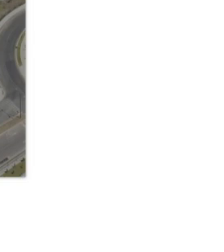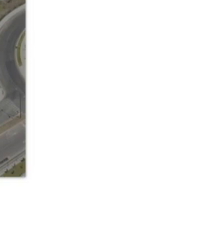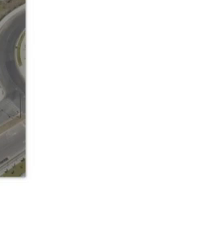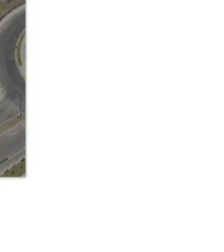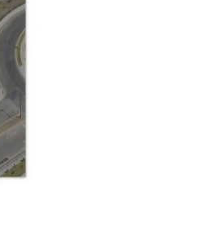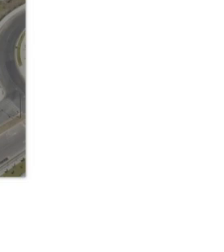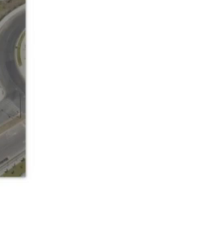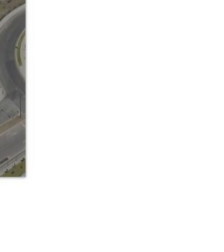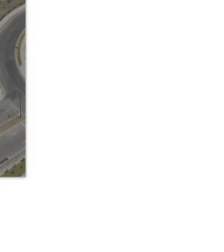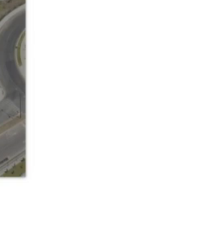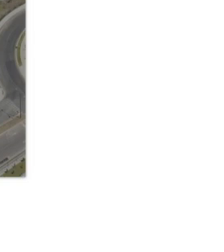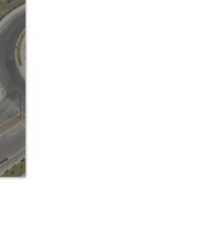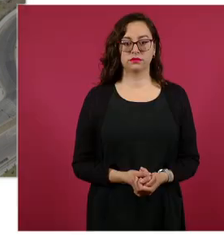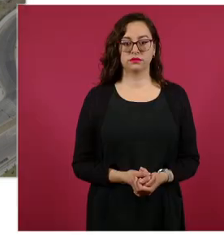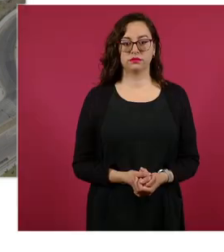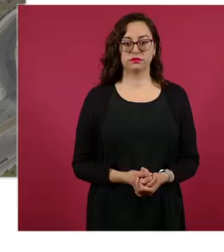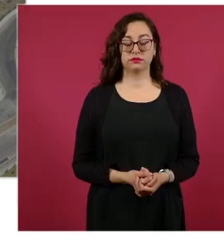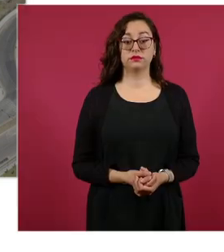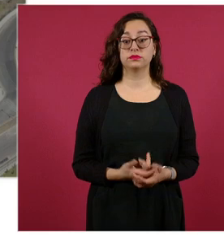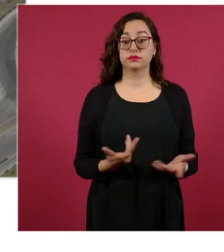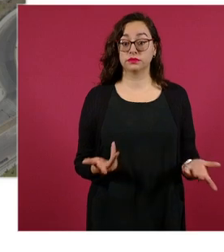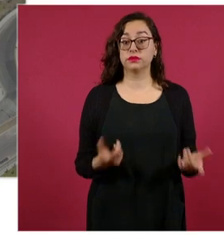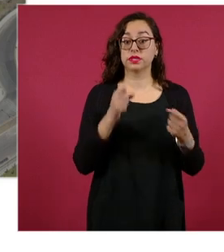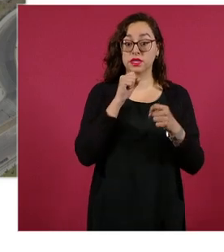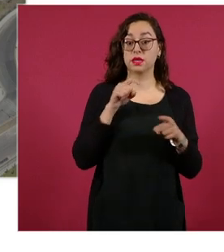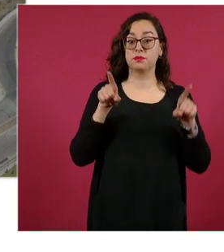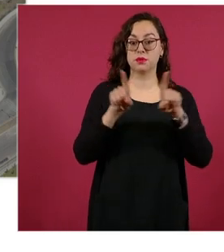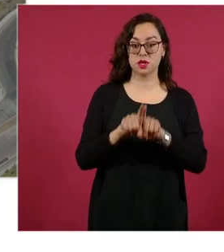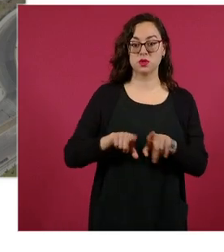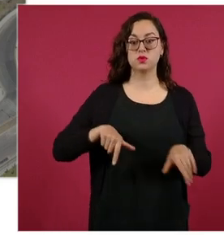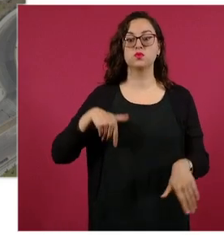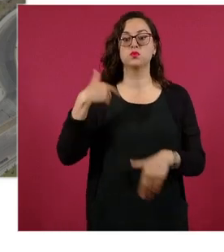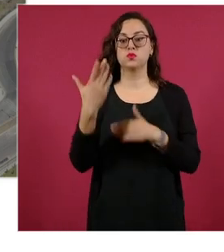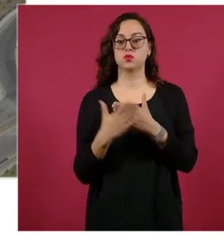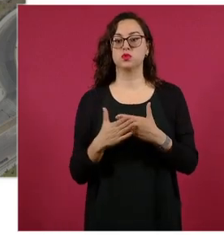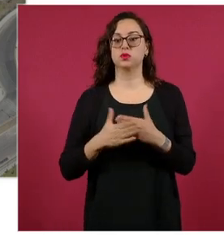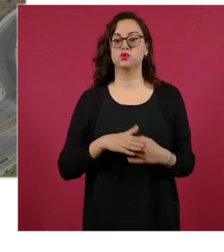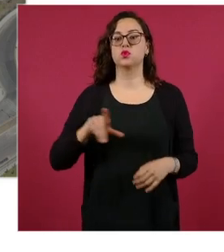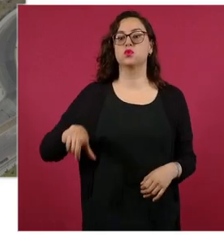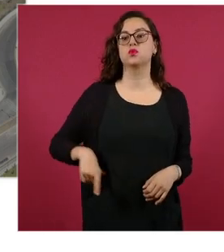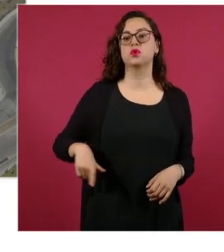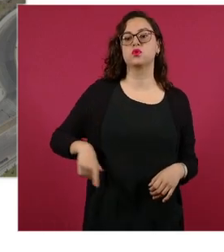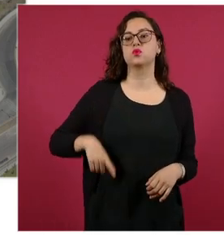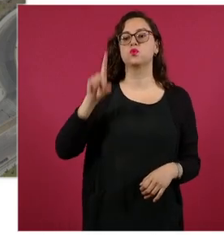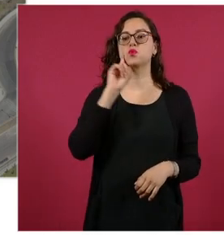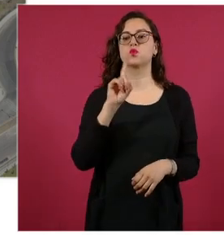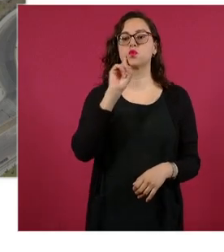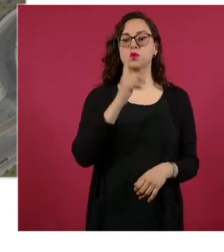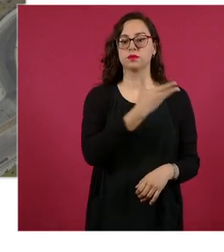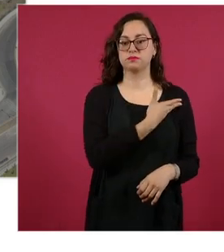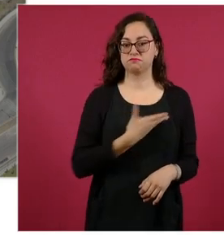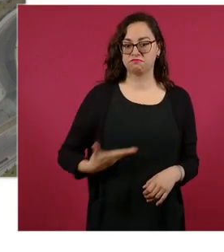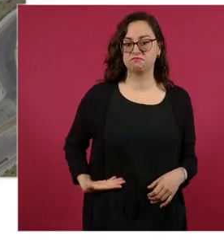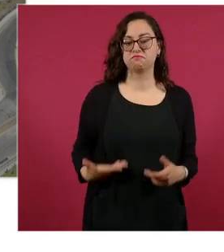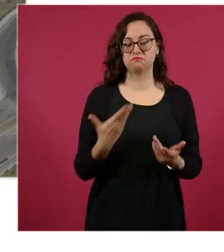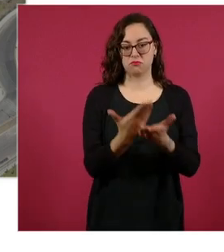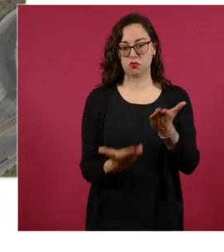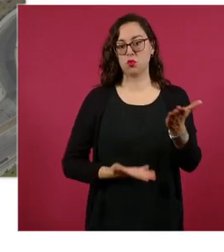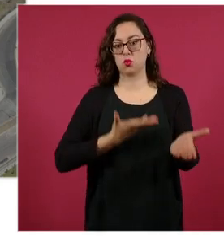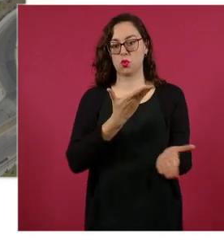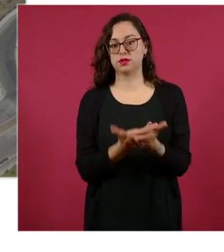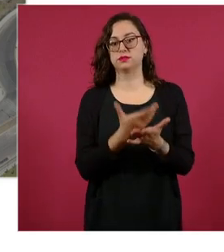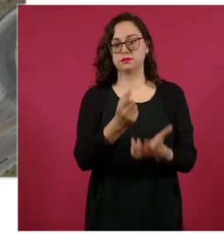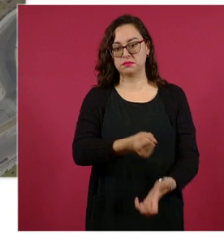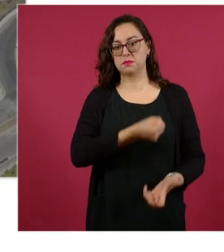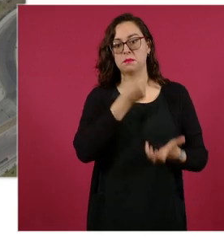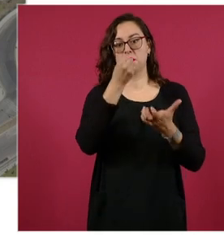que se puedan hacer más vivienda, nosotros hemos estado ayudando para estimar que se podrían invertir por parte del